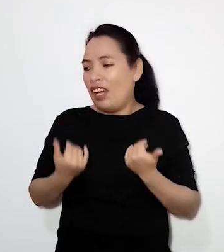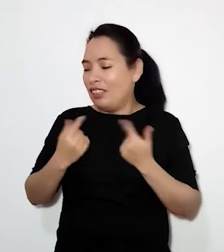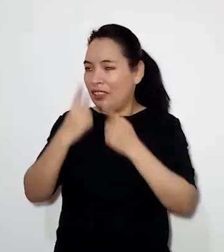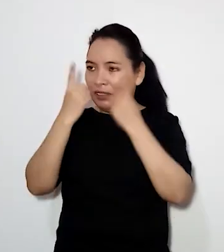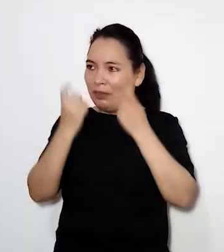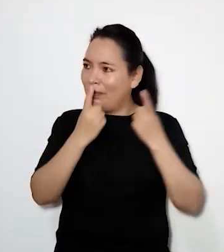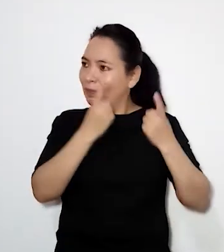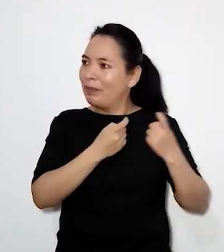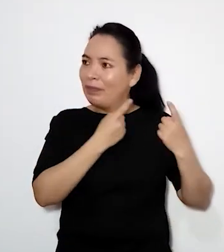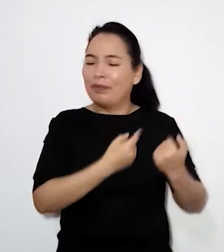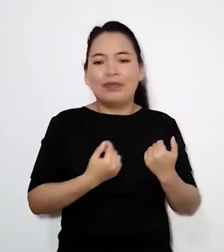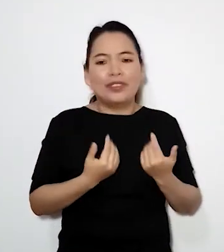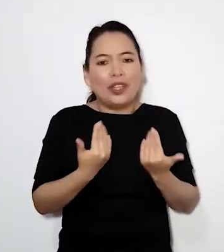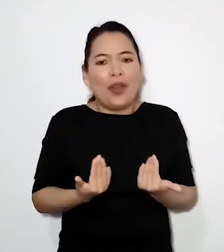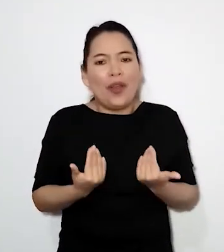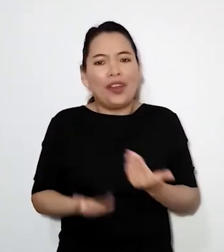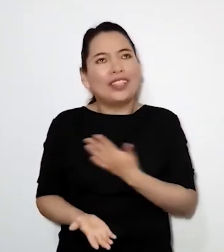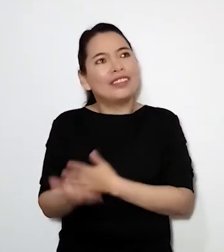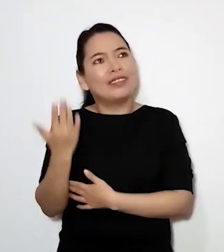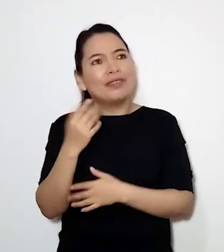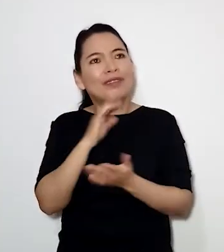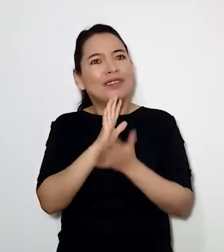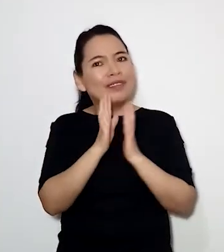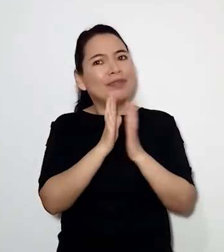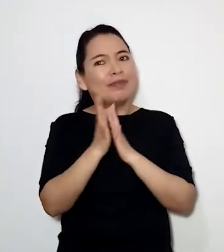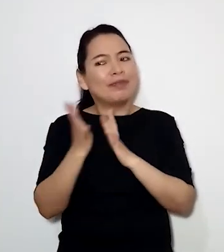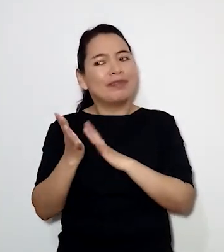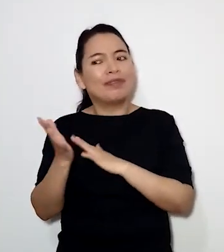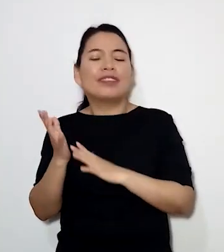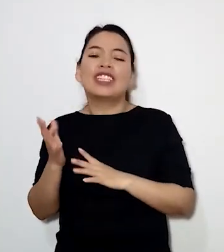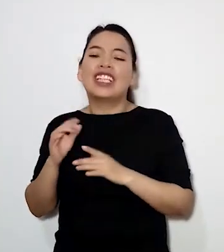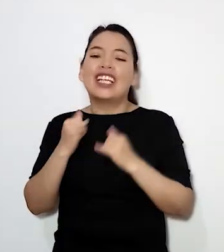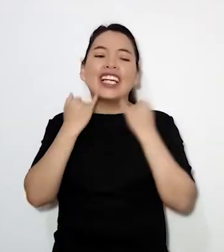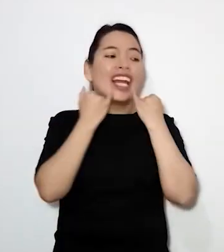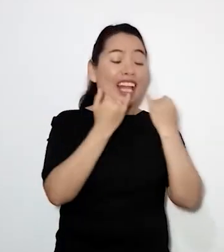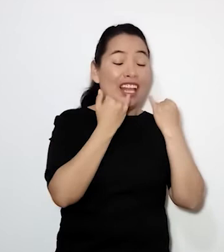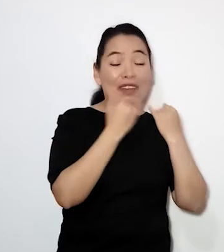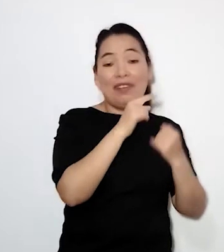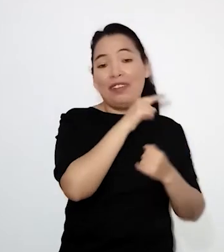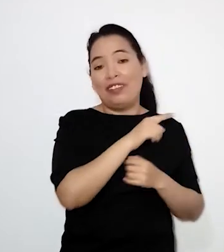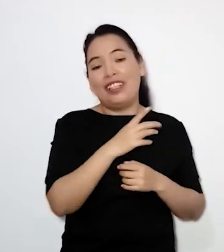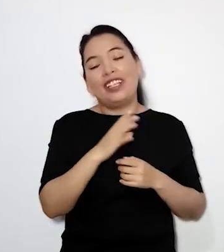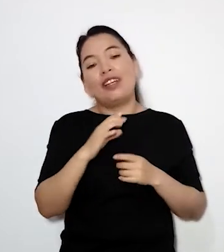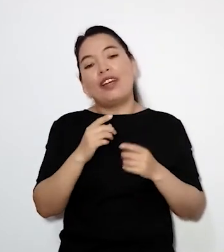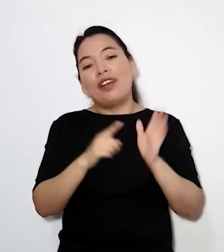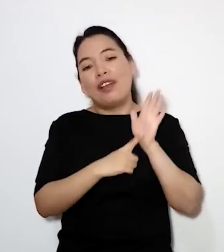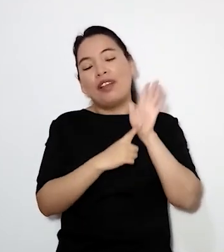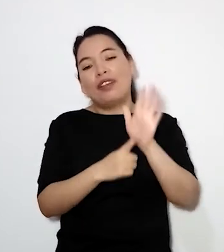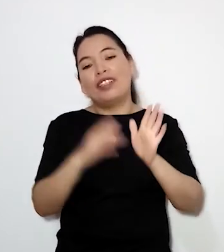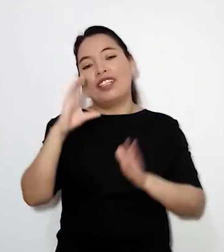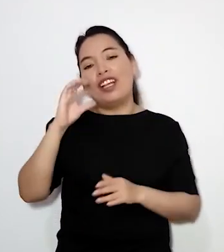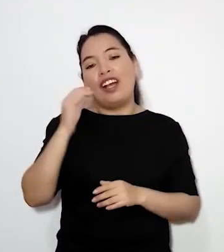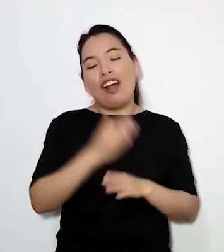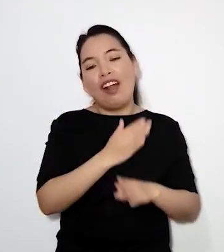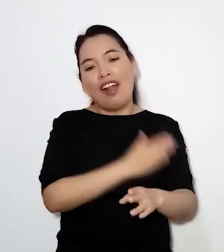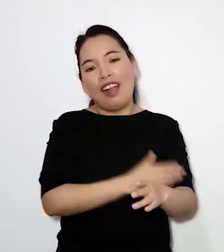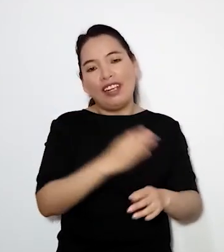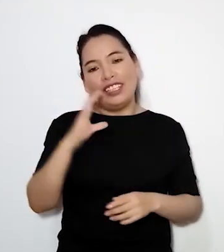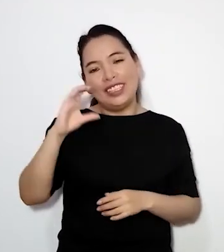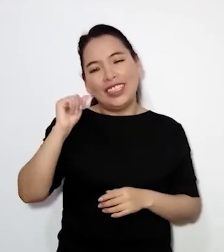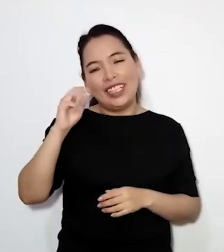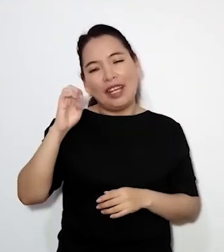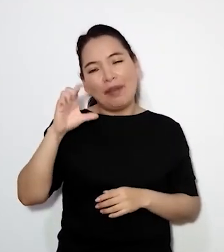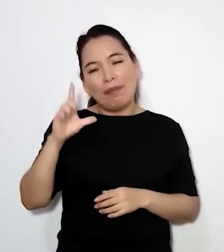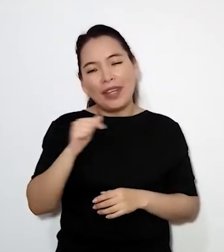charla y que el informe que nos presentó Camila refleja esto como una pregunta